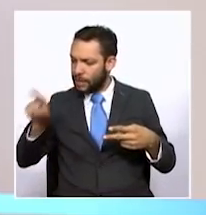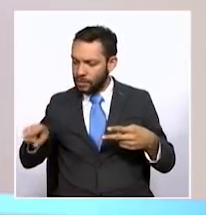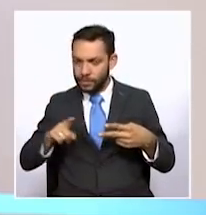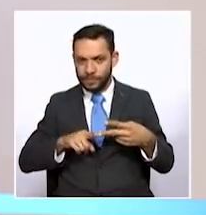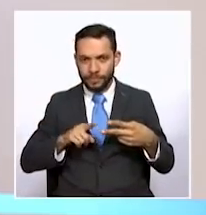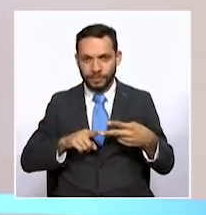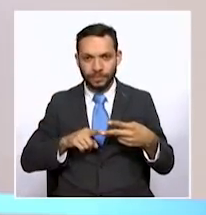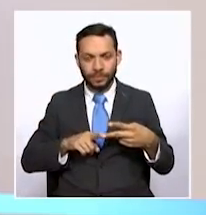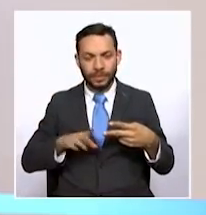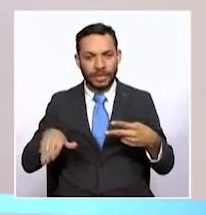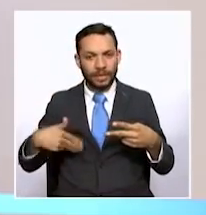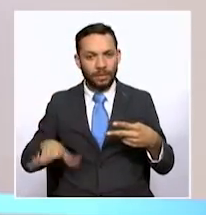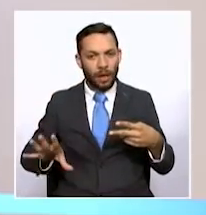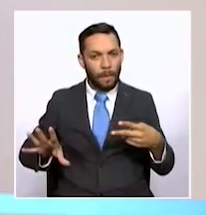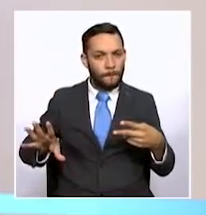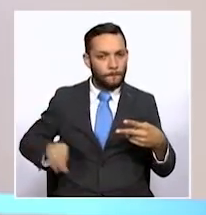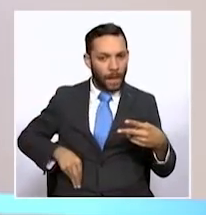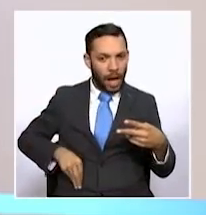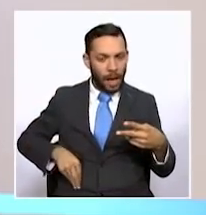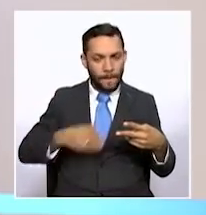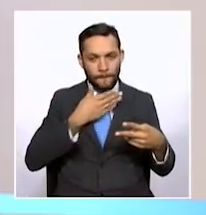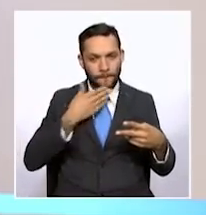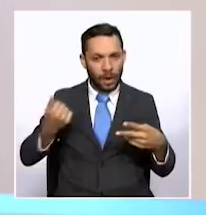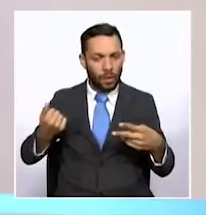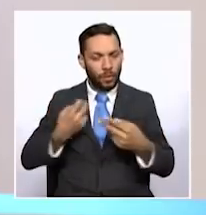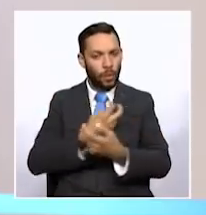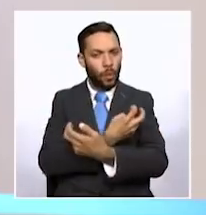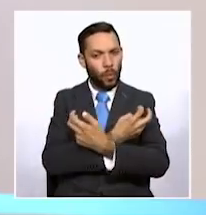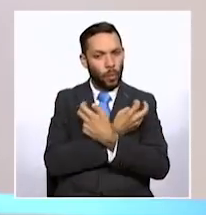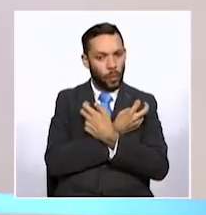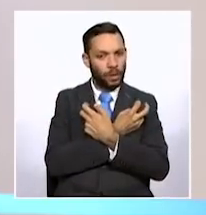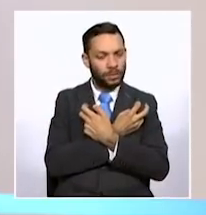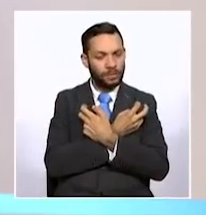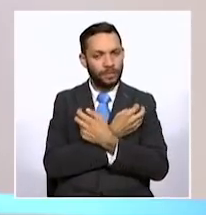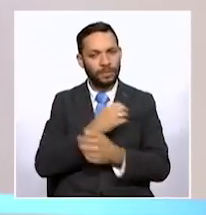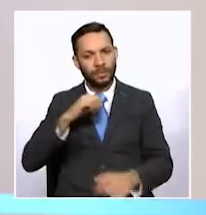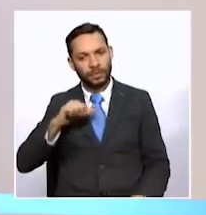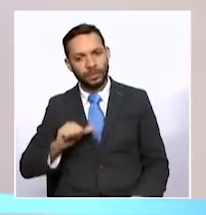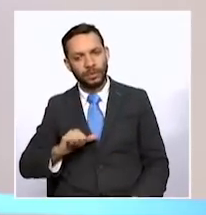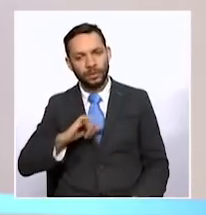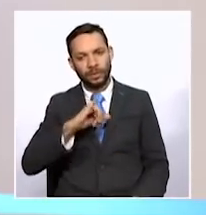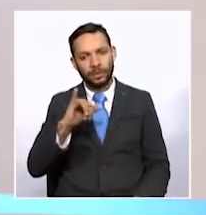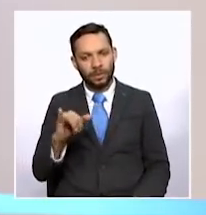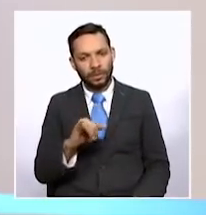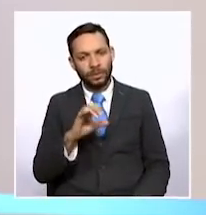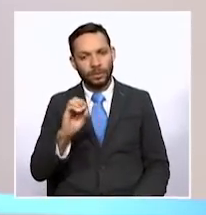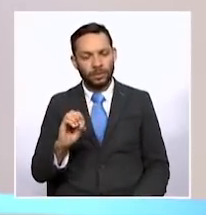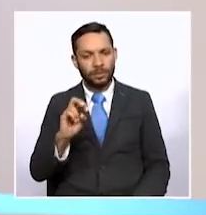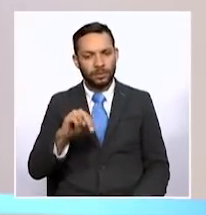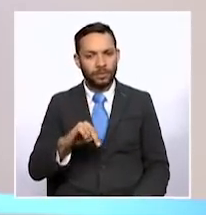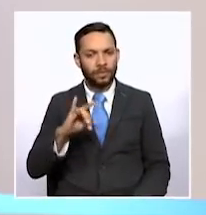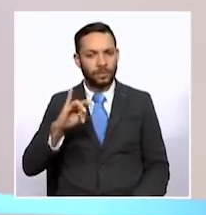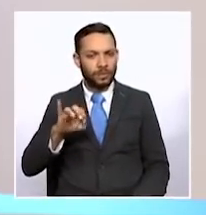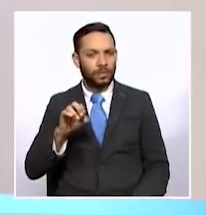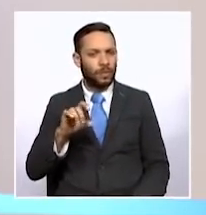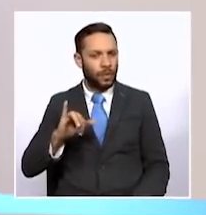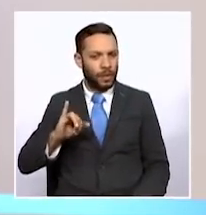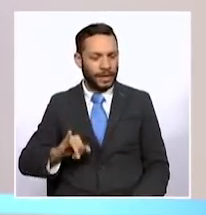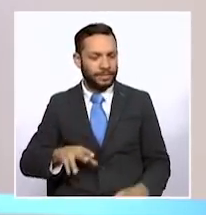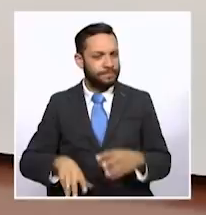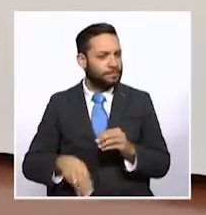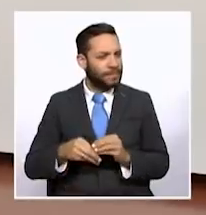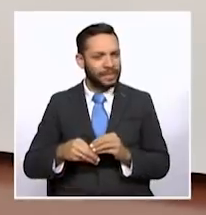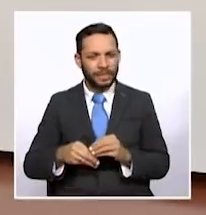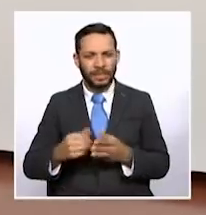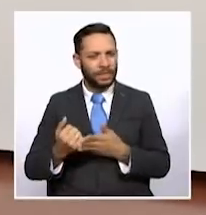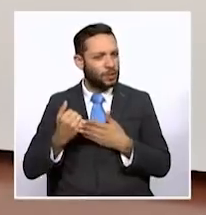de la menopausia, ¿qué es lo mejor para los huesos después de la leche de ajonjolí, de tomar sol y de hacer ejercicio? Dos preguntas que van muy